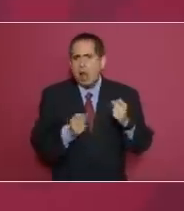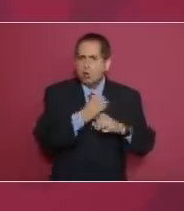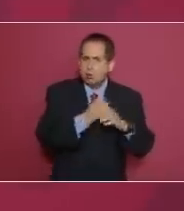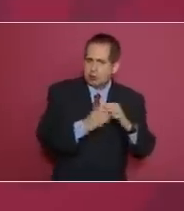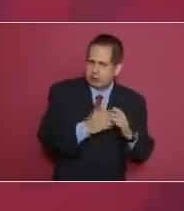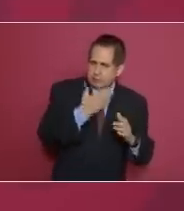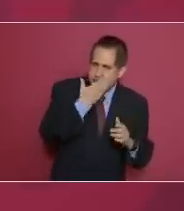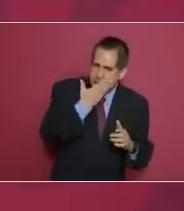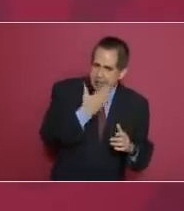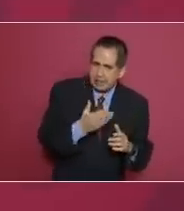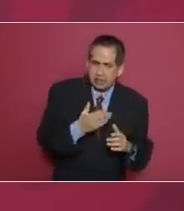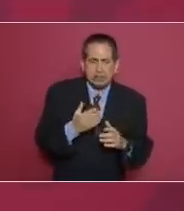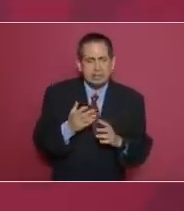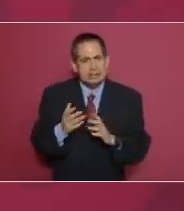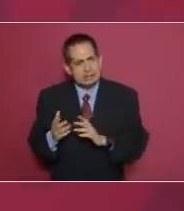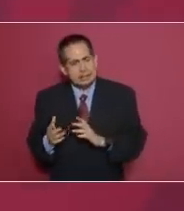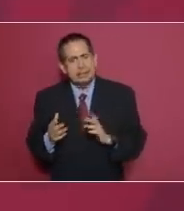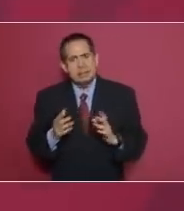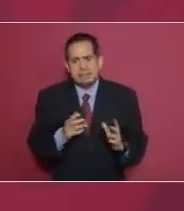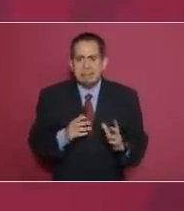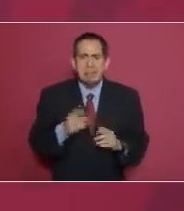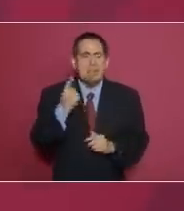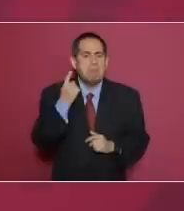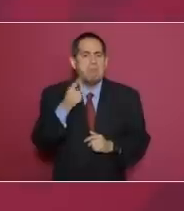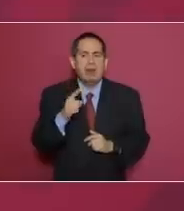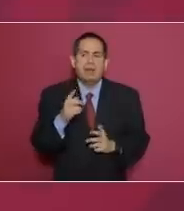buenas para